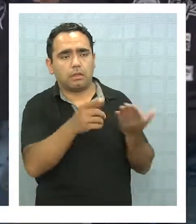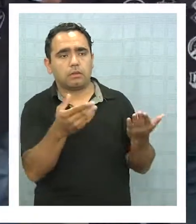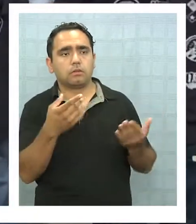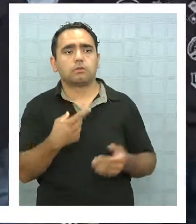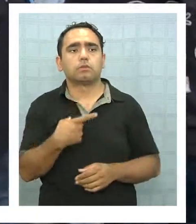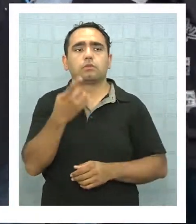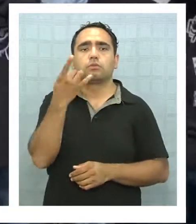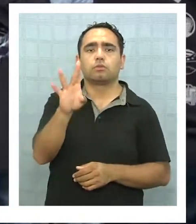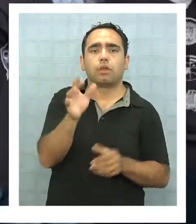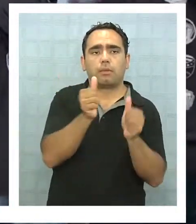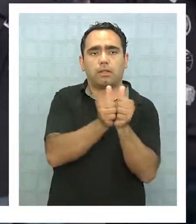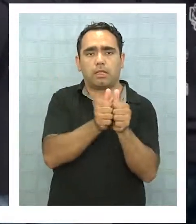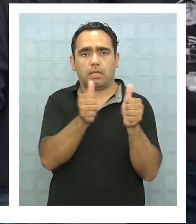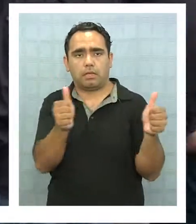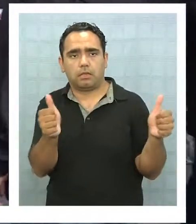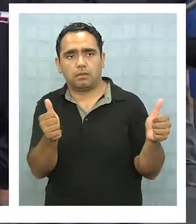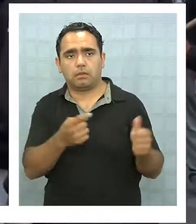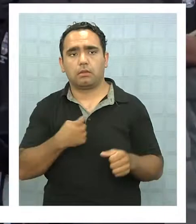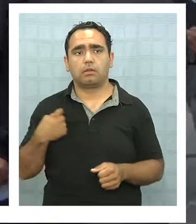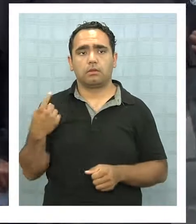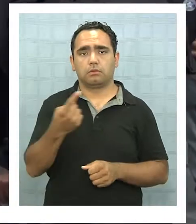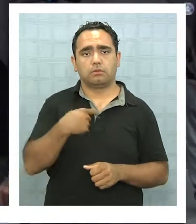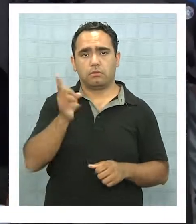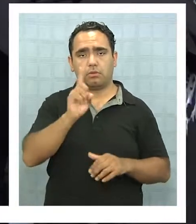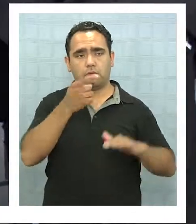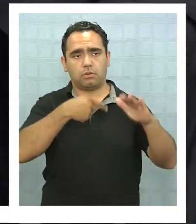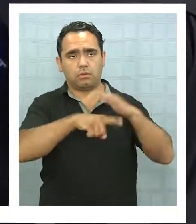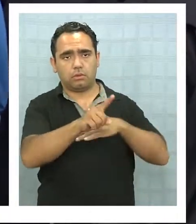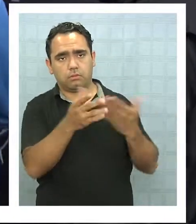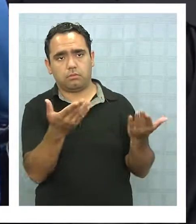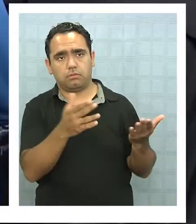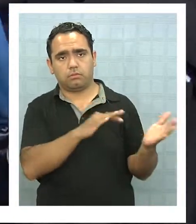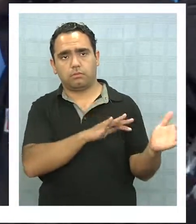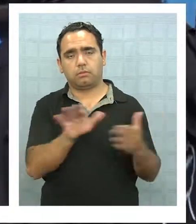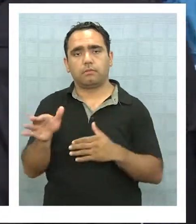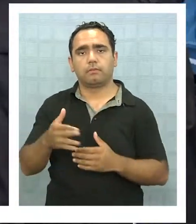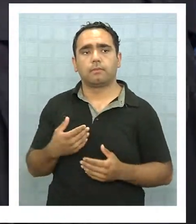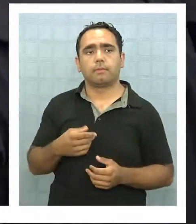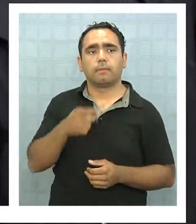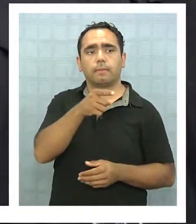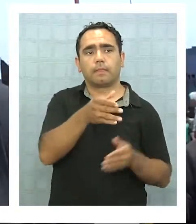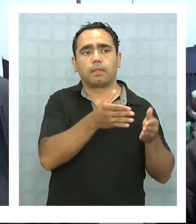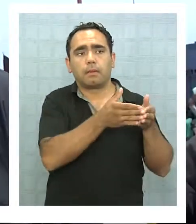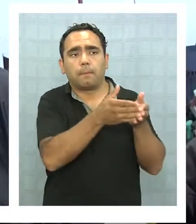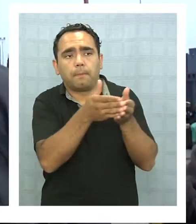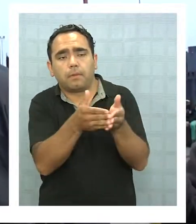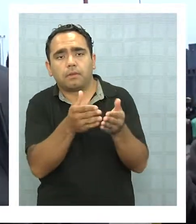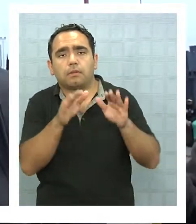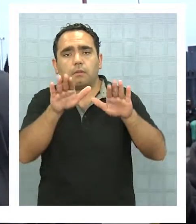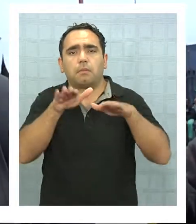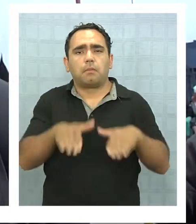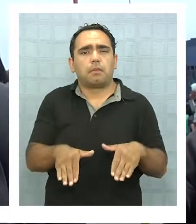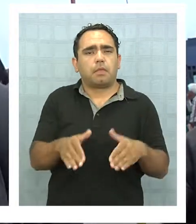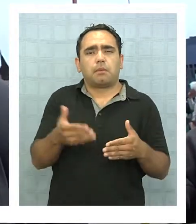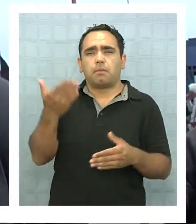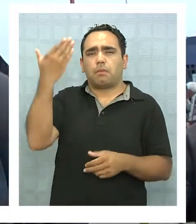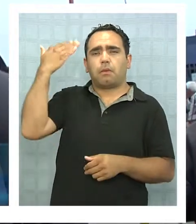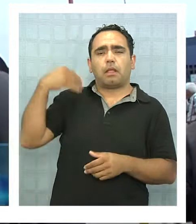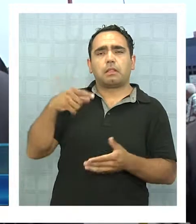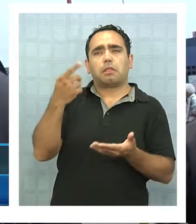quieren dejar entrar solamente los dirigentes y nosotros no vamos a entrar si no entramos todos. Porque el puerto lo entregan de las mismas condiciones del